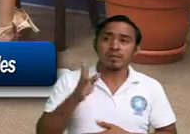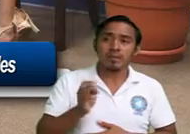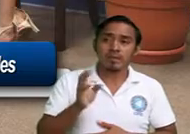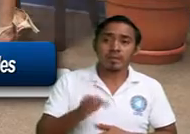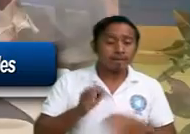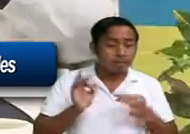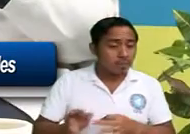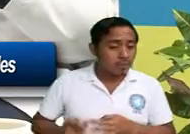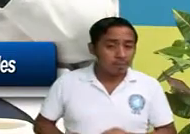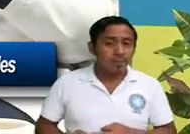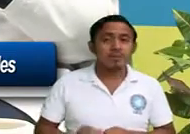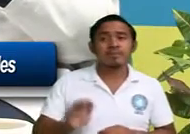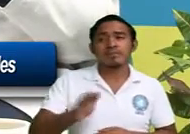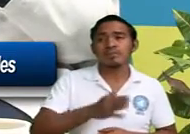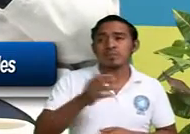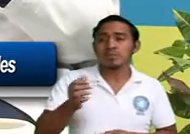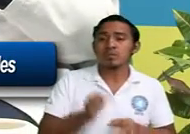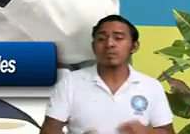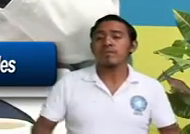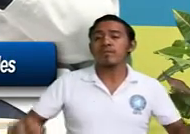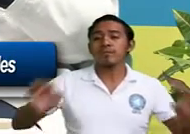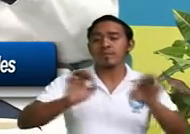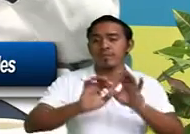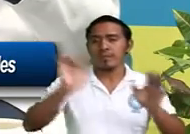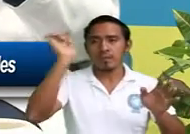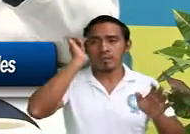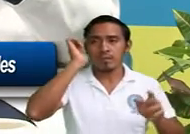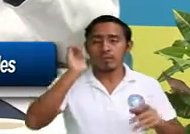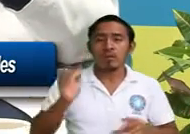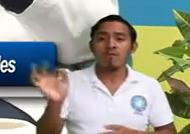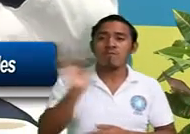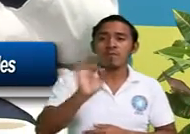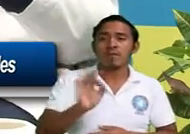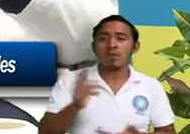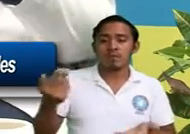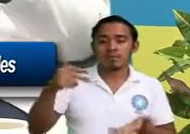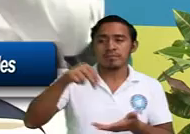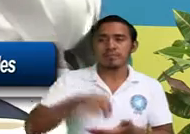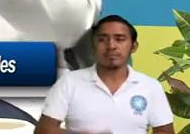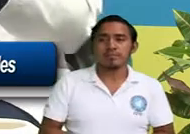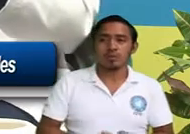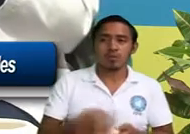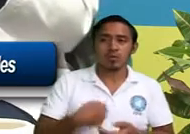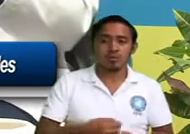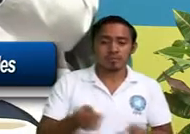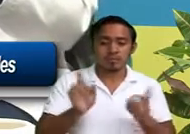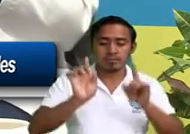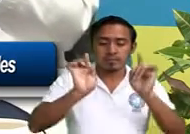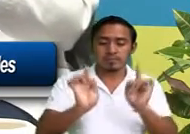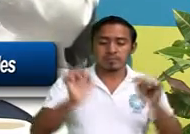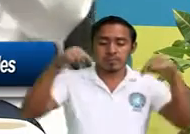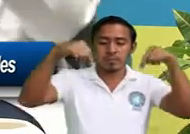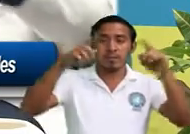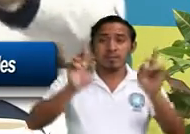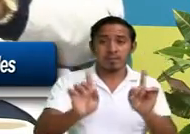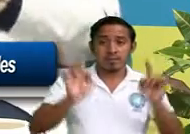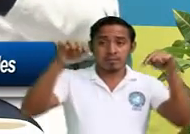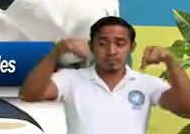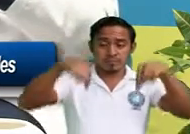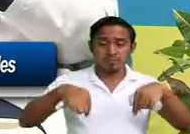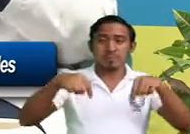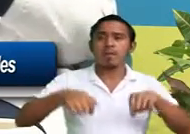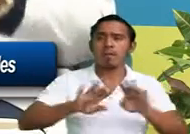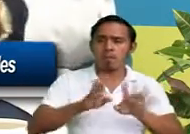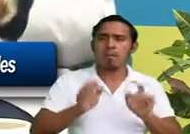están bien. Y otra cuestión importante a tomar en cuenta es la posición. Es decir, si los dos fetos están de cabecita, puede parir